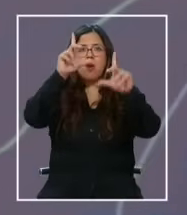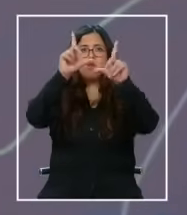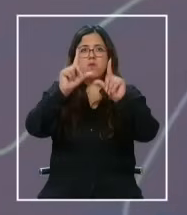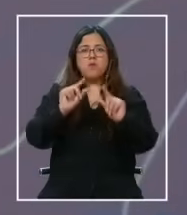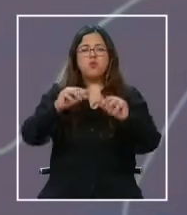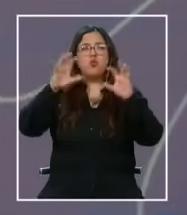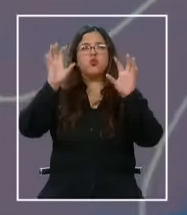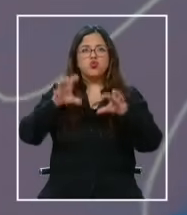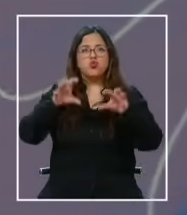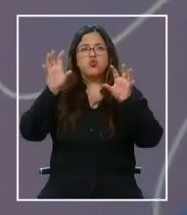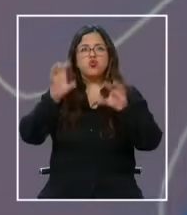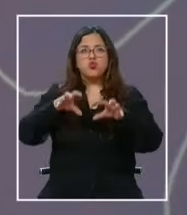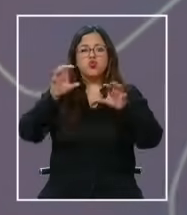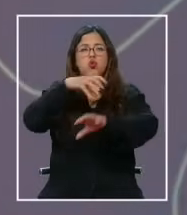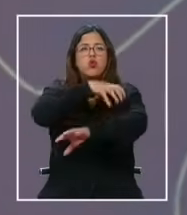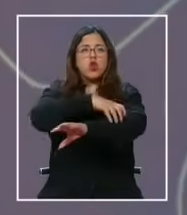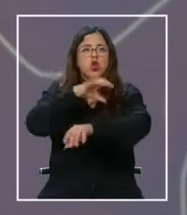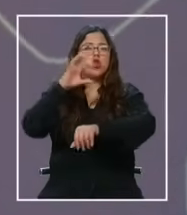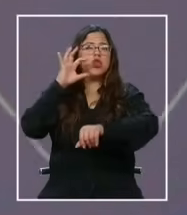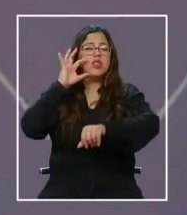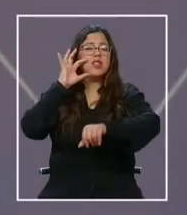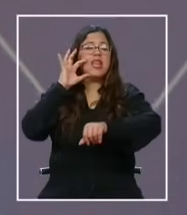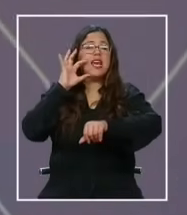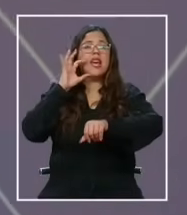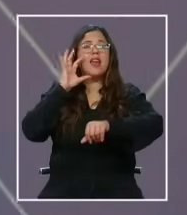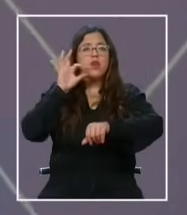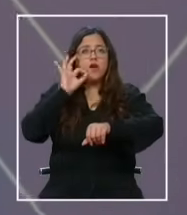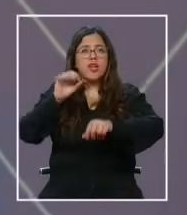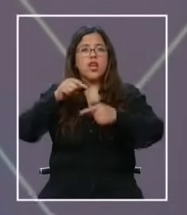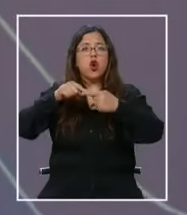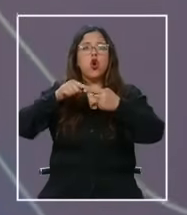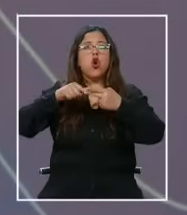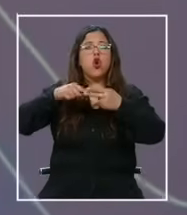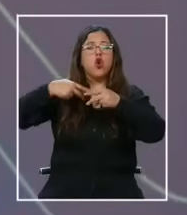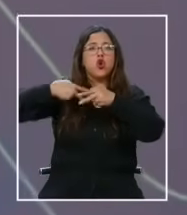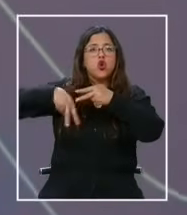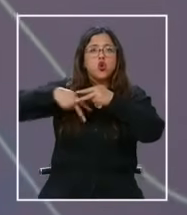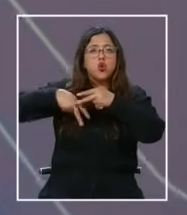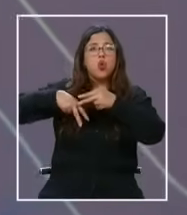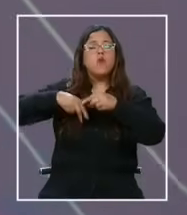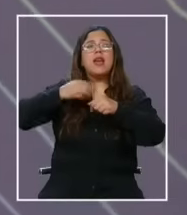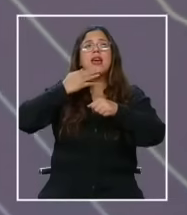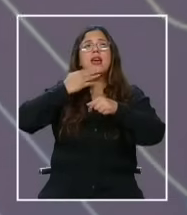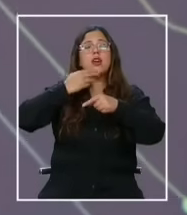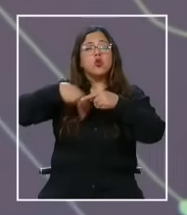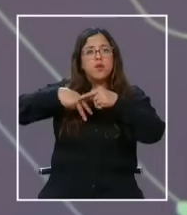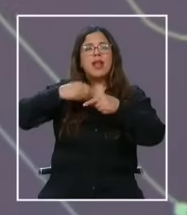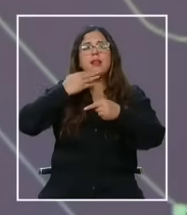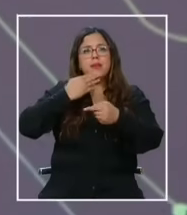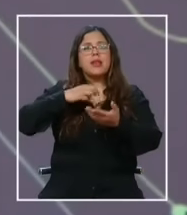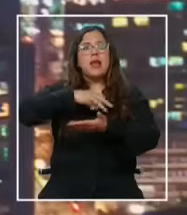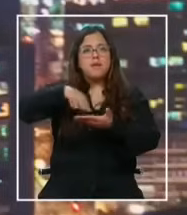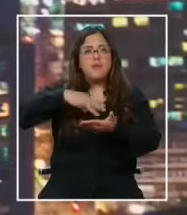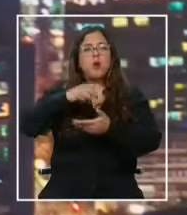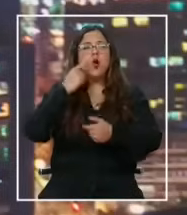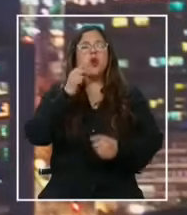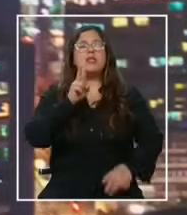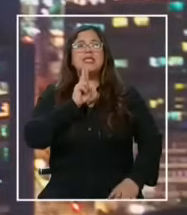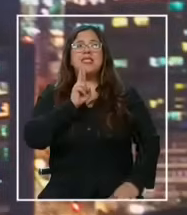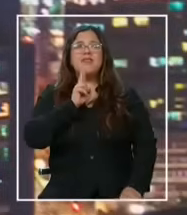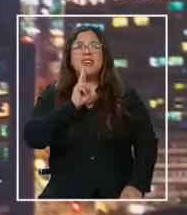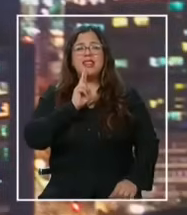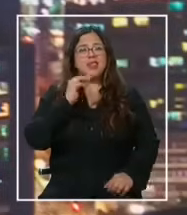precipitación en la región de ñuble bío bío y también por supuesto en mable van a haber chubascos pero va a disminuir y el día viernes